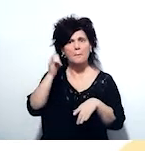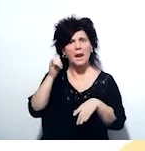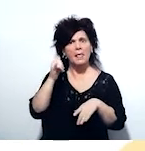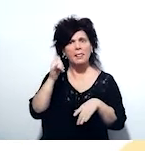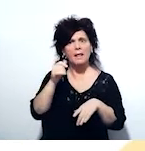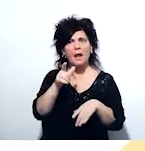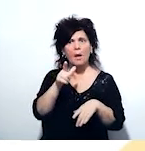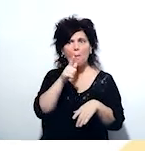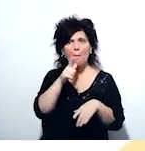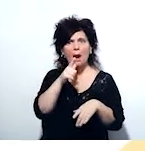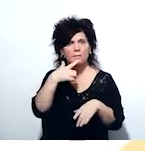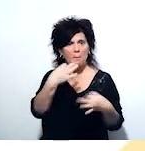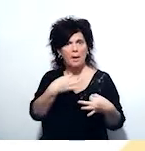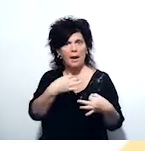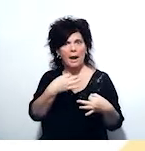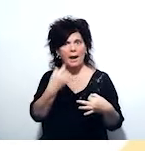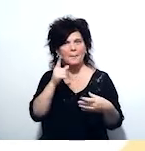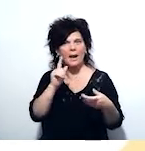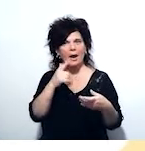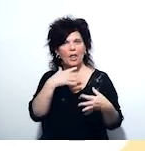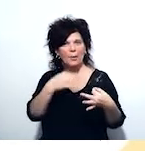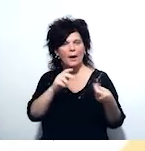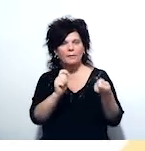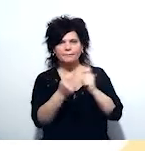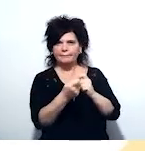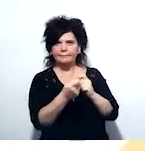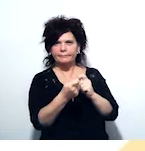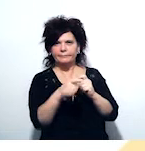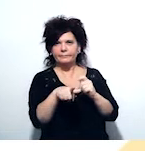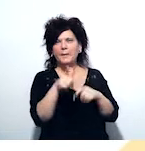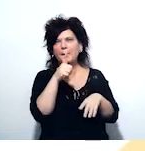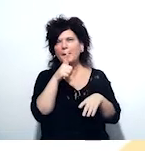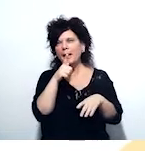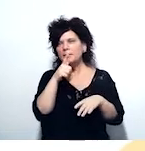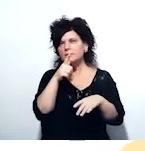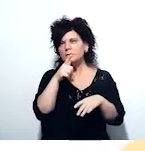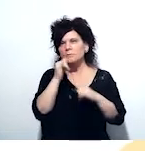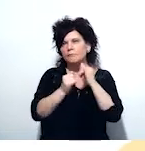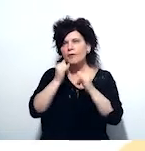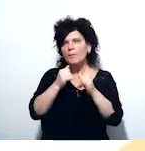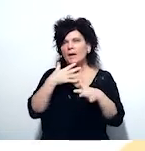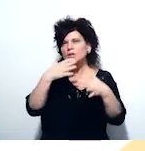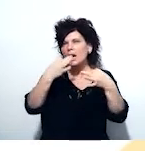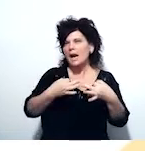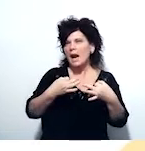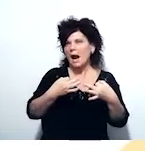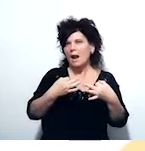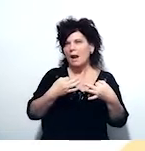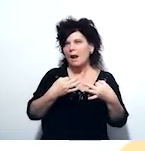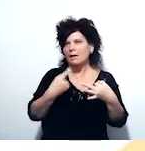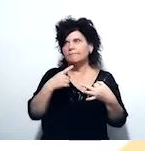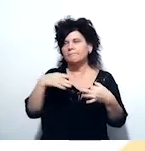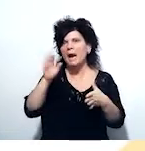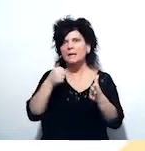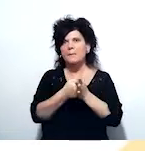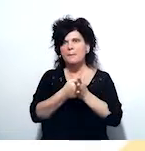están modificados, pero es parecido a la información real y lo más